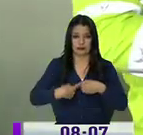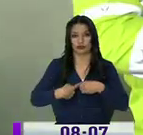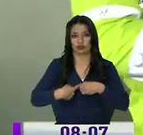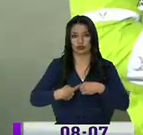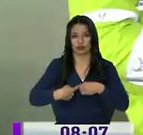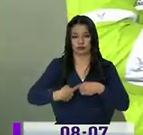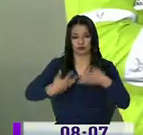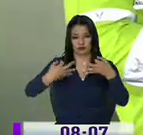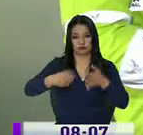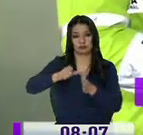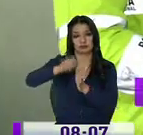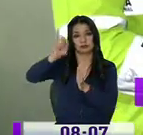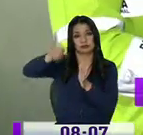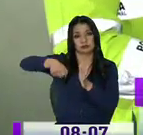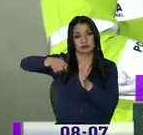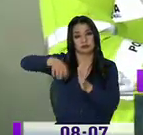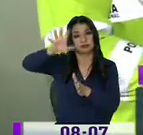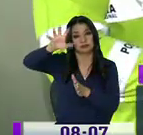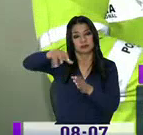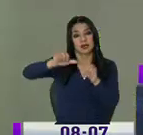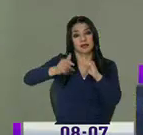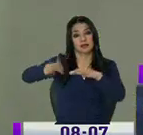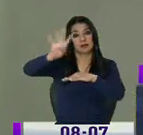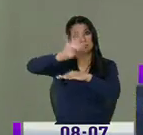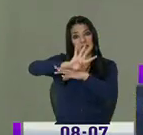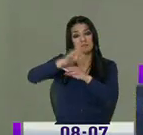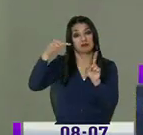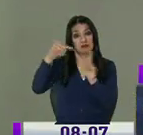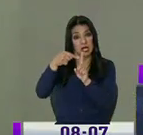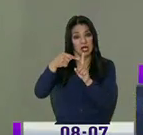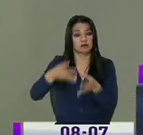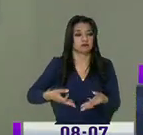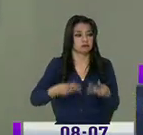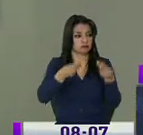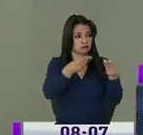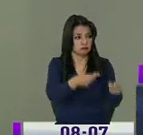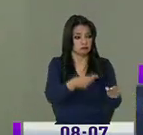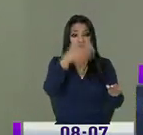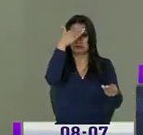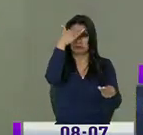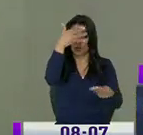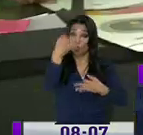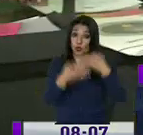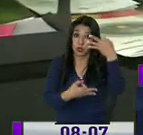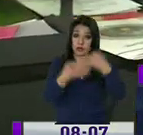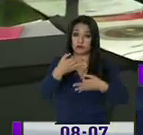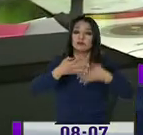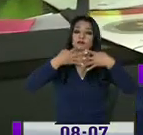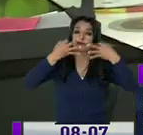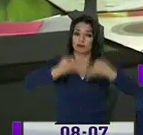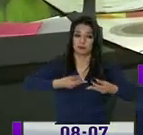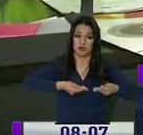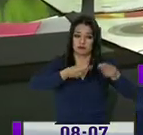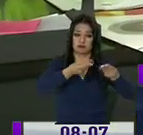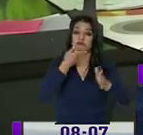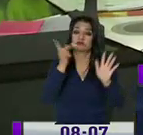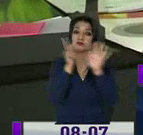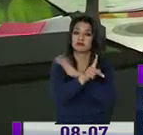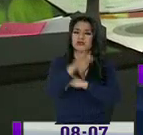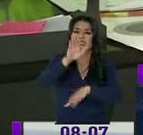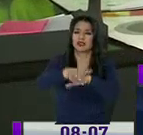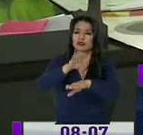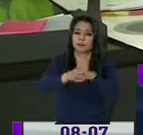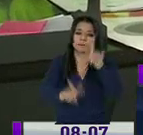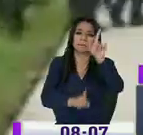el procurador de la Asamblea Nacional, Santiago Salazar, formalizó ante la Policía Judicial la denuncia por los daños